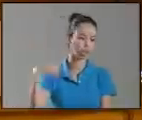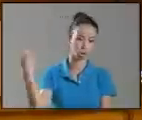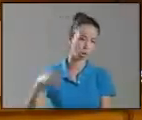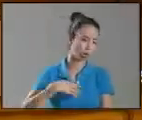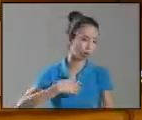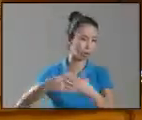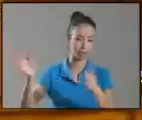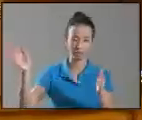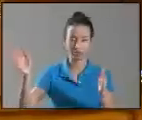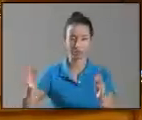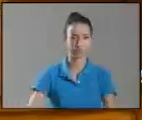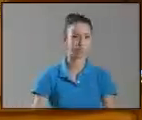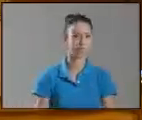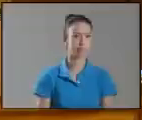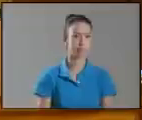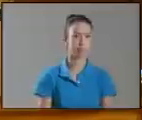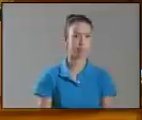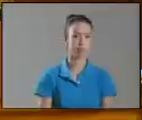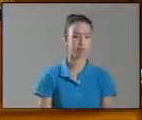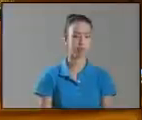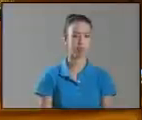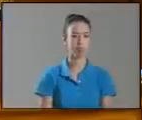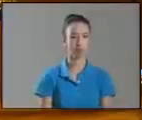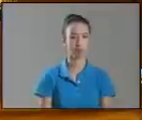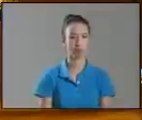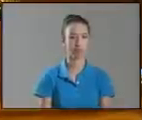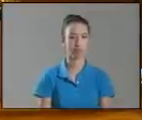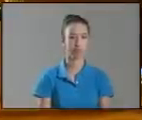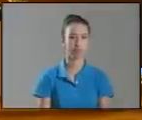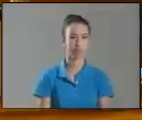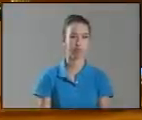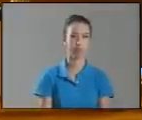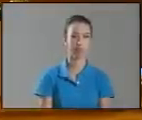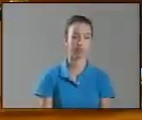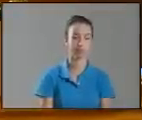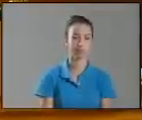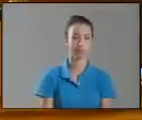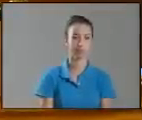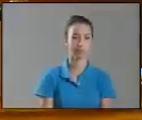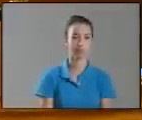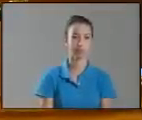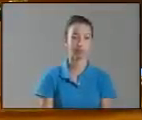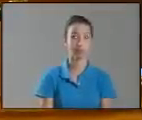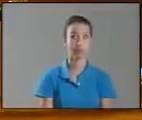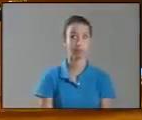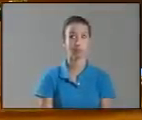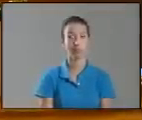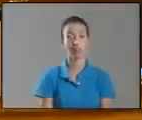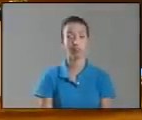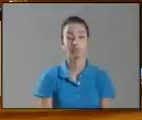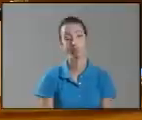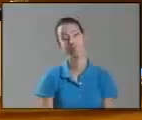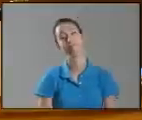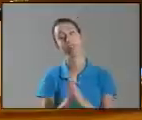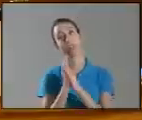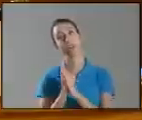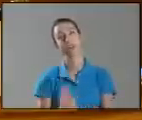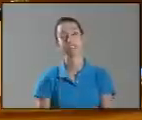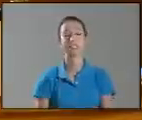sí, sí o no, no, porque todo lo demás de mal procede.